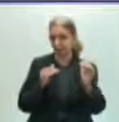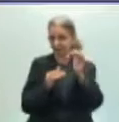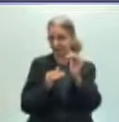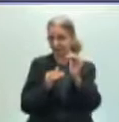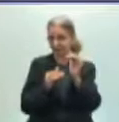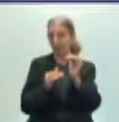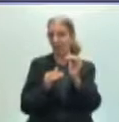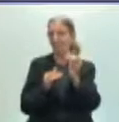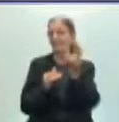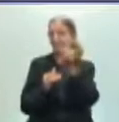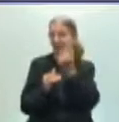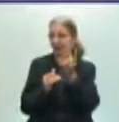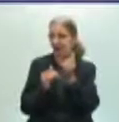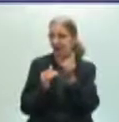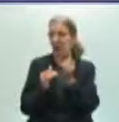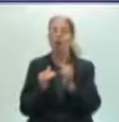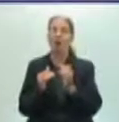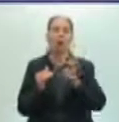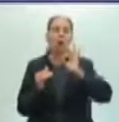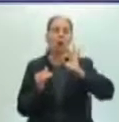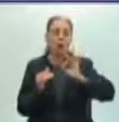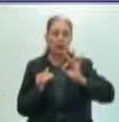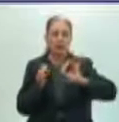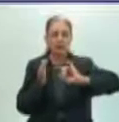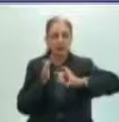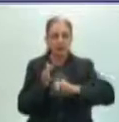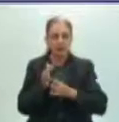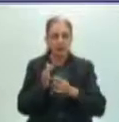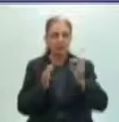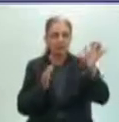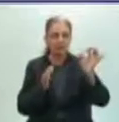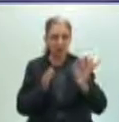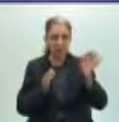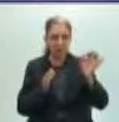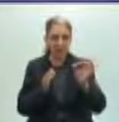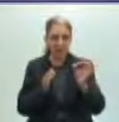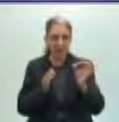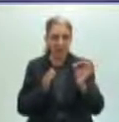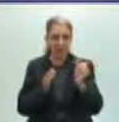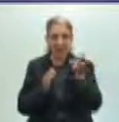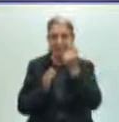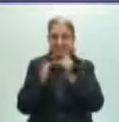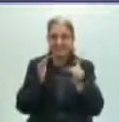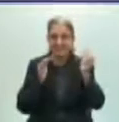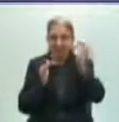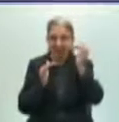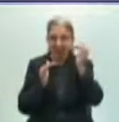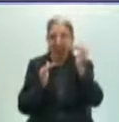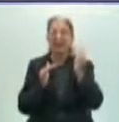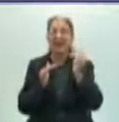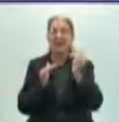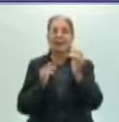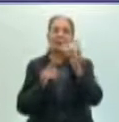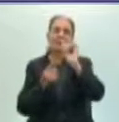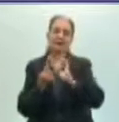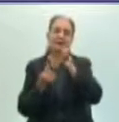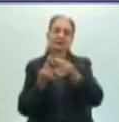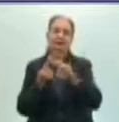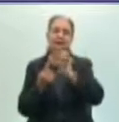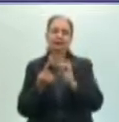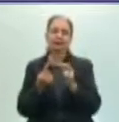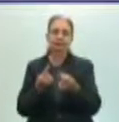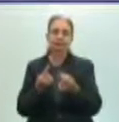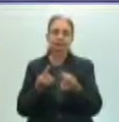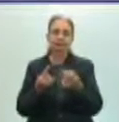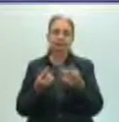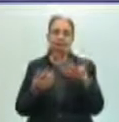porcentuales al porciento dedicado a la siembra de plátano. ¿Qué por ciento y cuántas hectáreas se